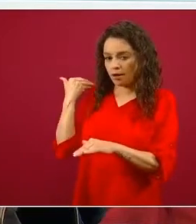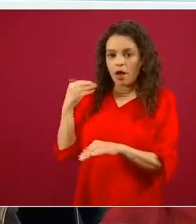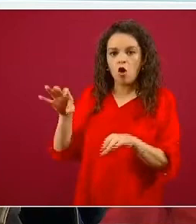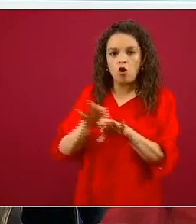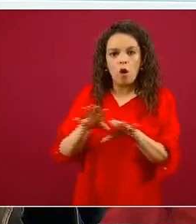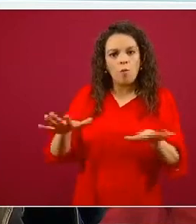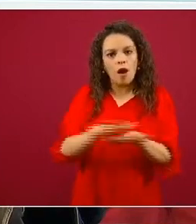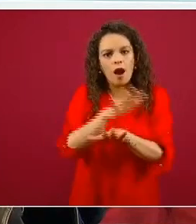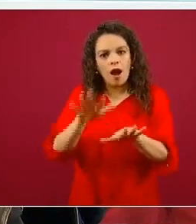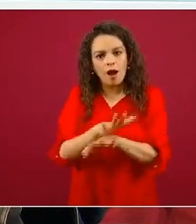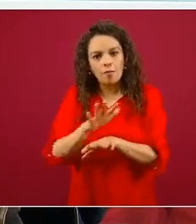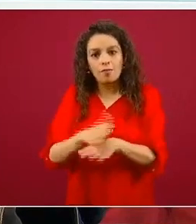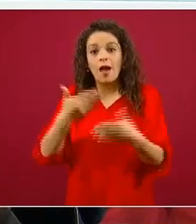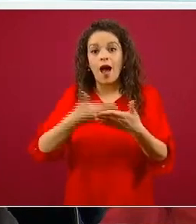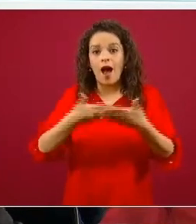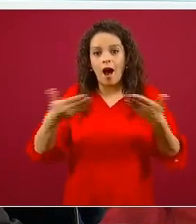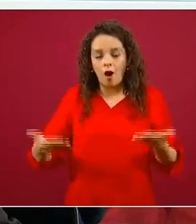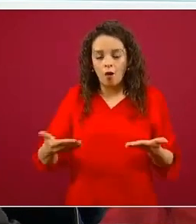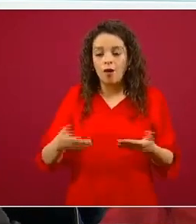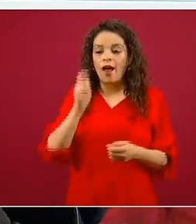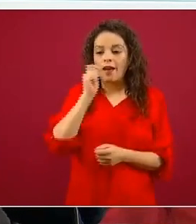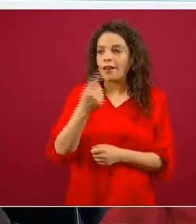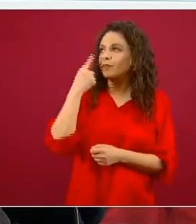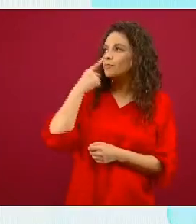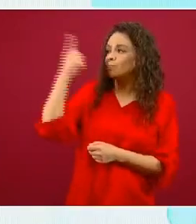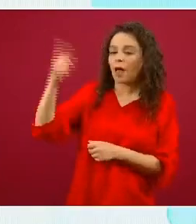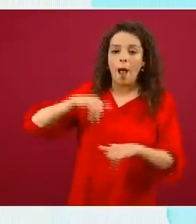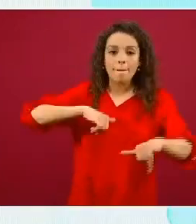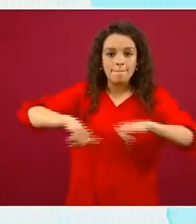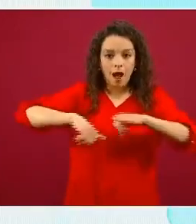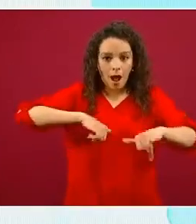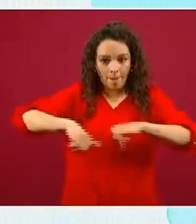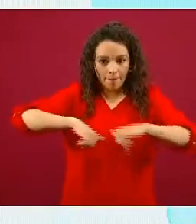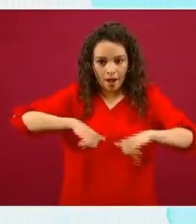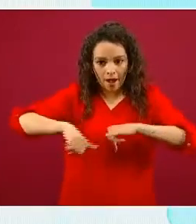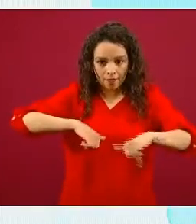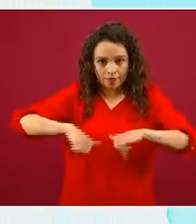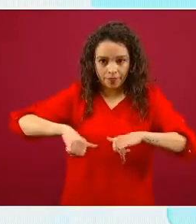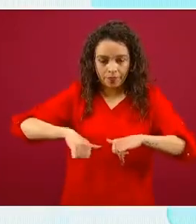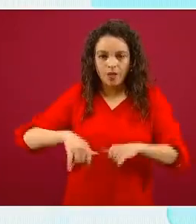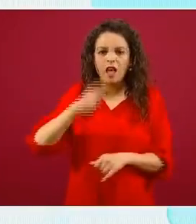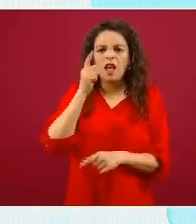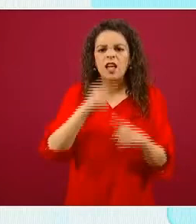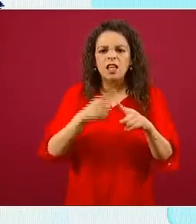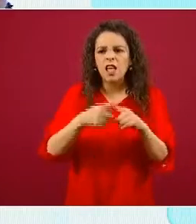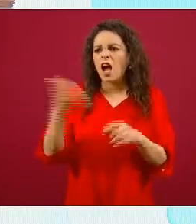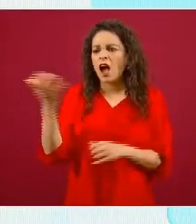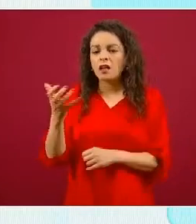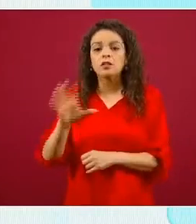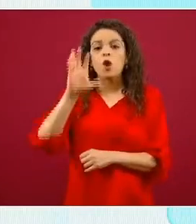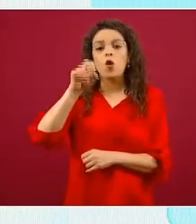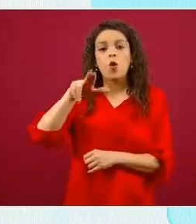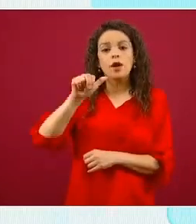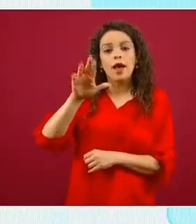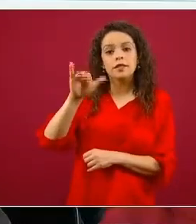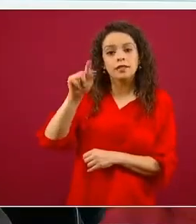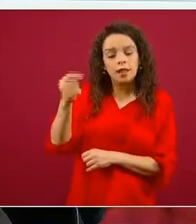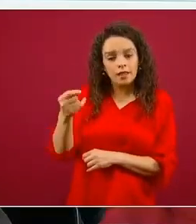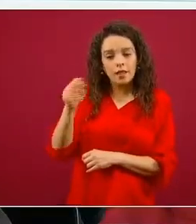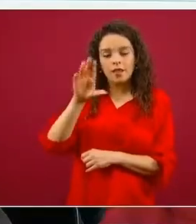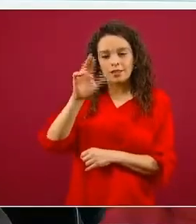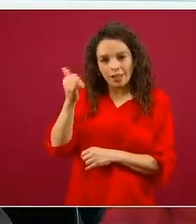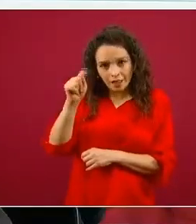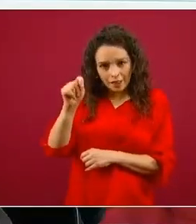la movilidad, ahora tomamos este mapa que prepara CONACYT y que publica CONACYT en un